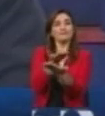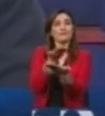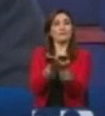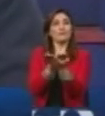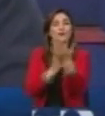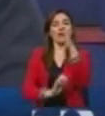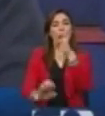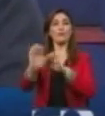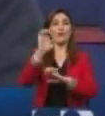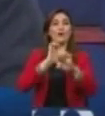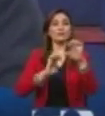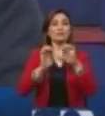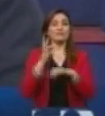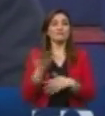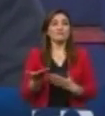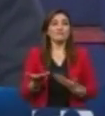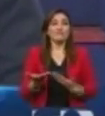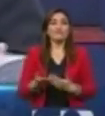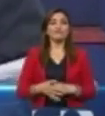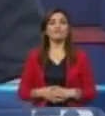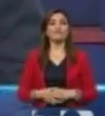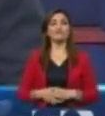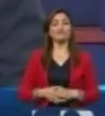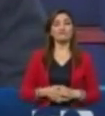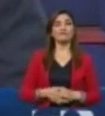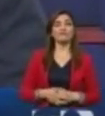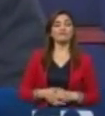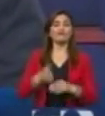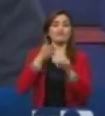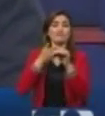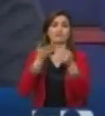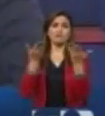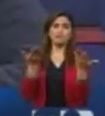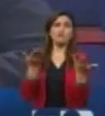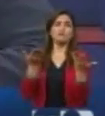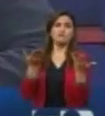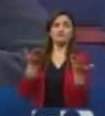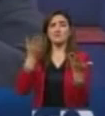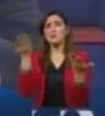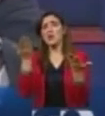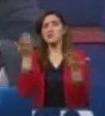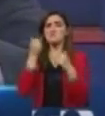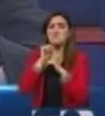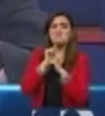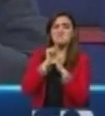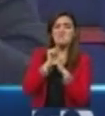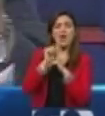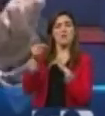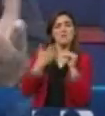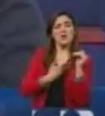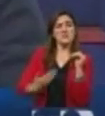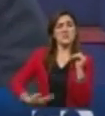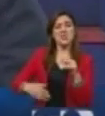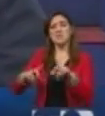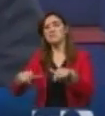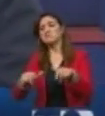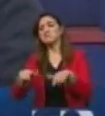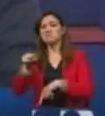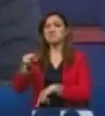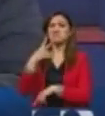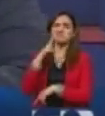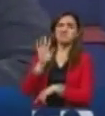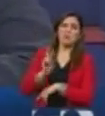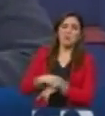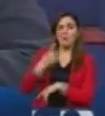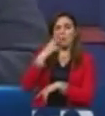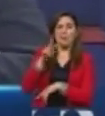chequea las medidas y son muy buenas intenciones, ¿no? Uno empieza a ver ahí cosas que se habían estado conversando, la